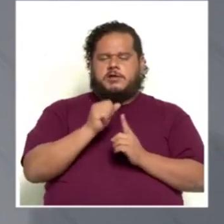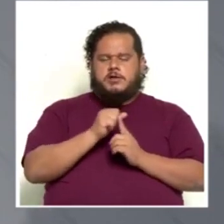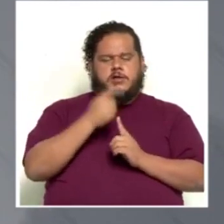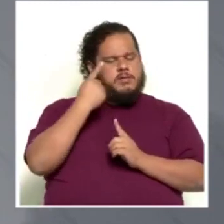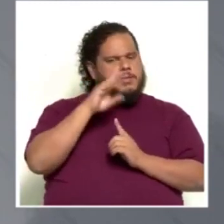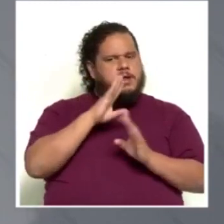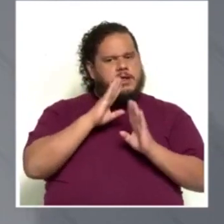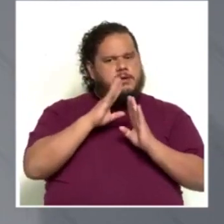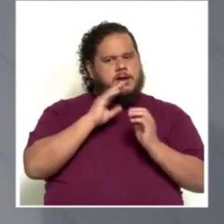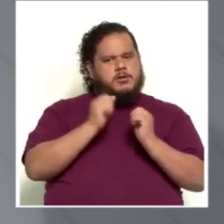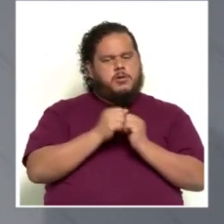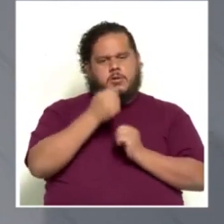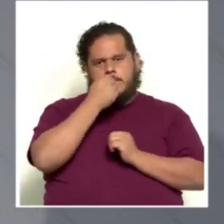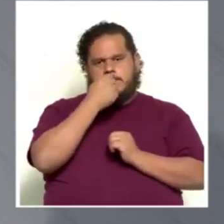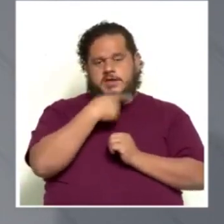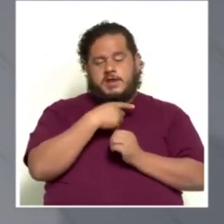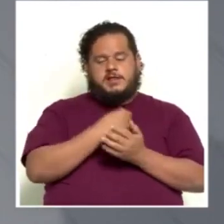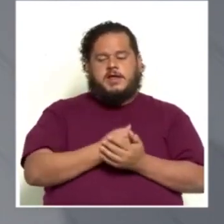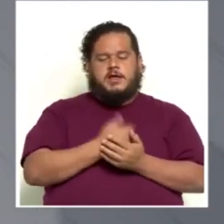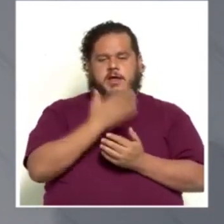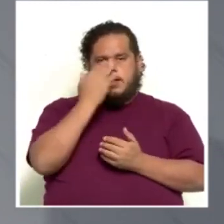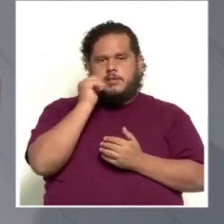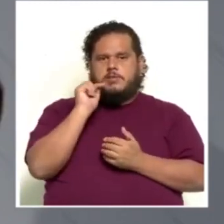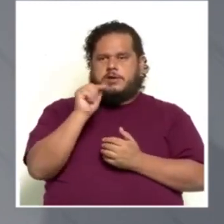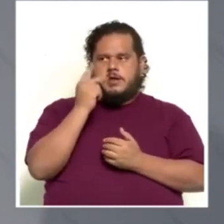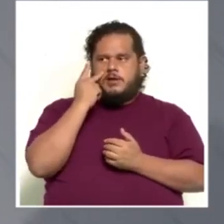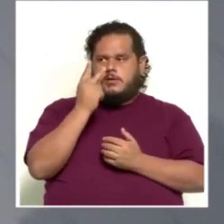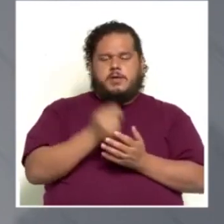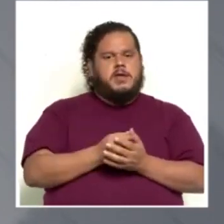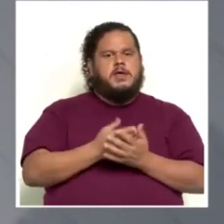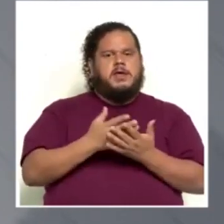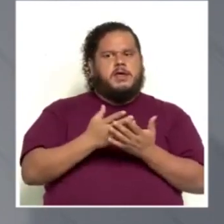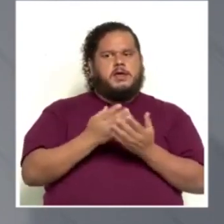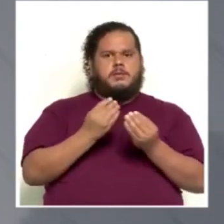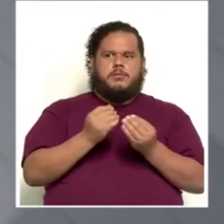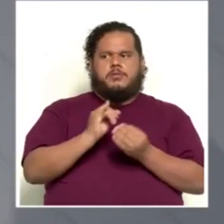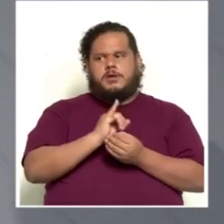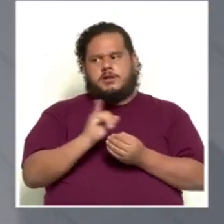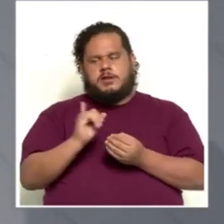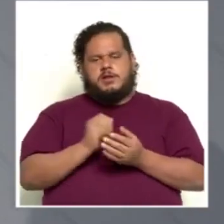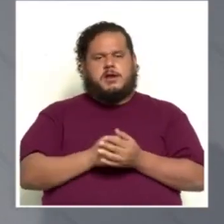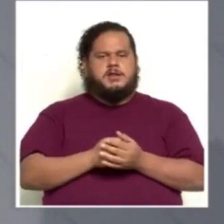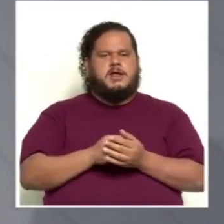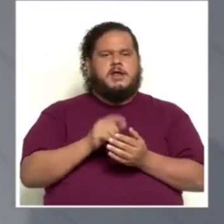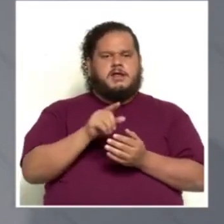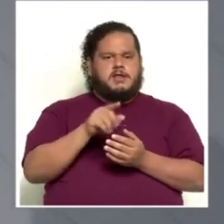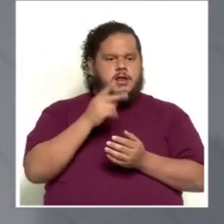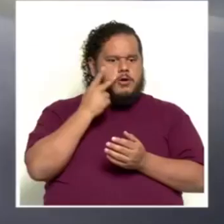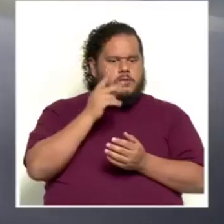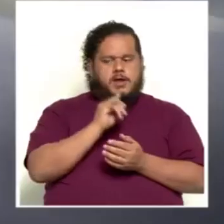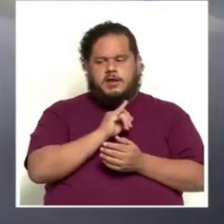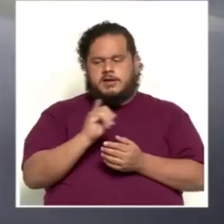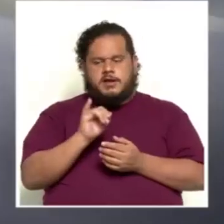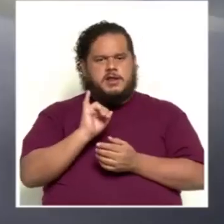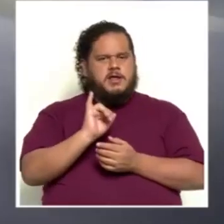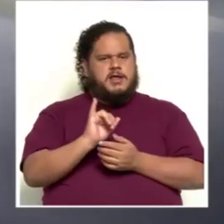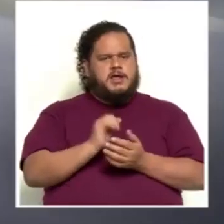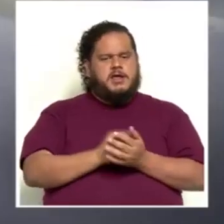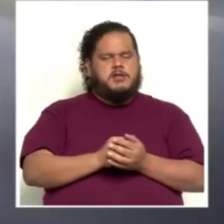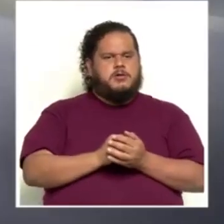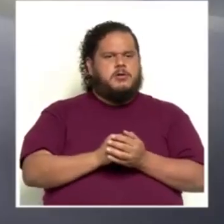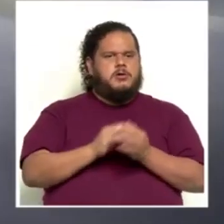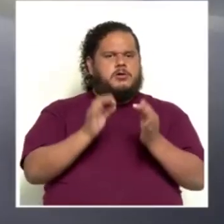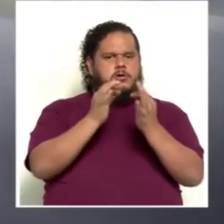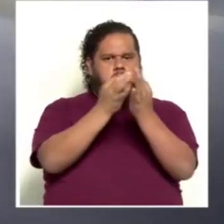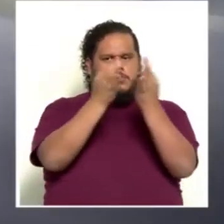con José María Villalta porque él lo ve muy a la izquierda. Es decir, si él lo ve a la izquierda, pues eso lo retrata